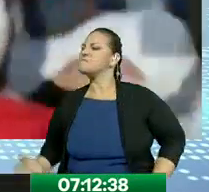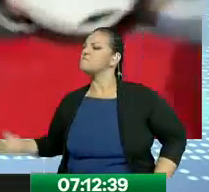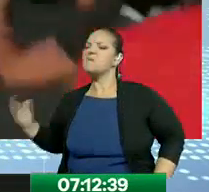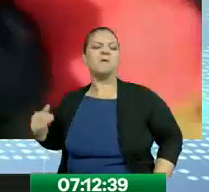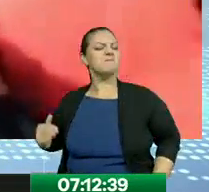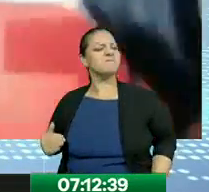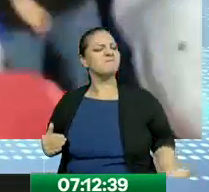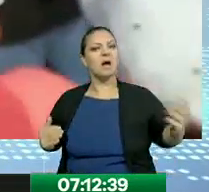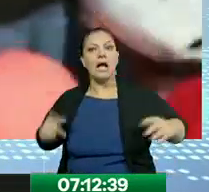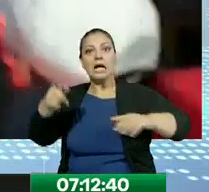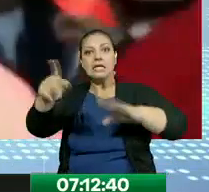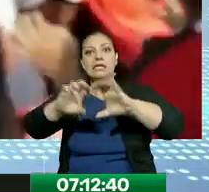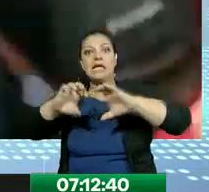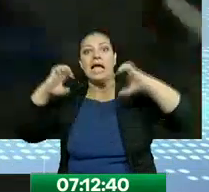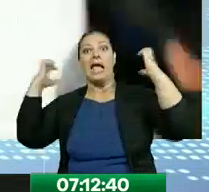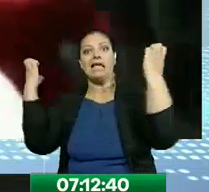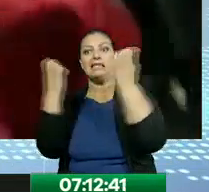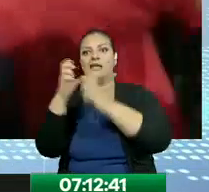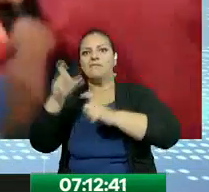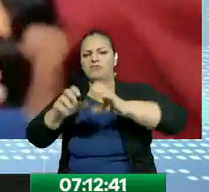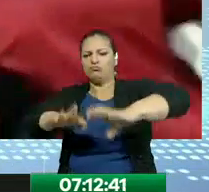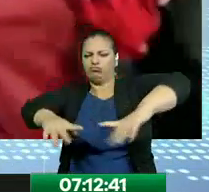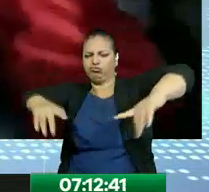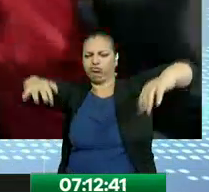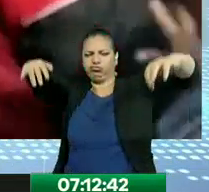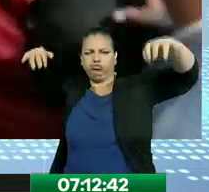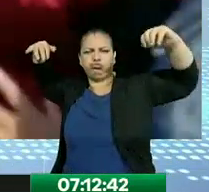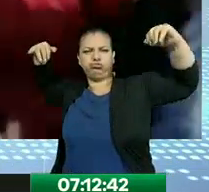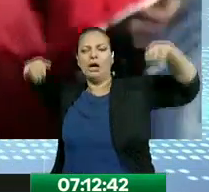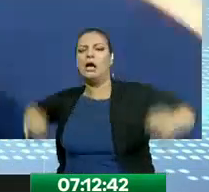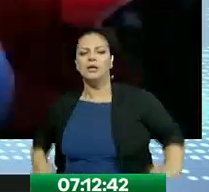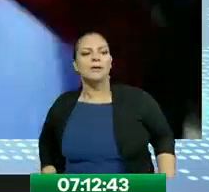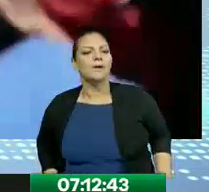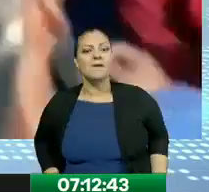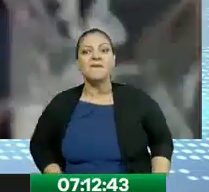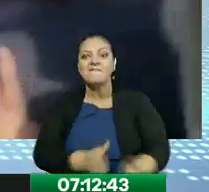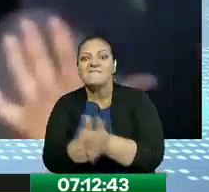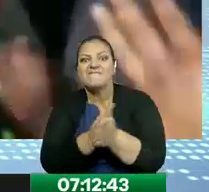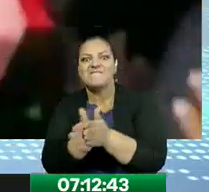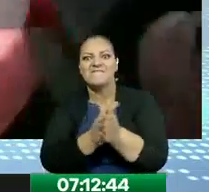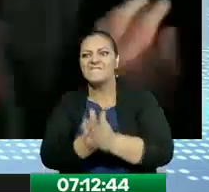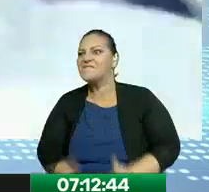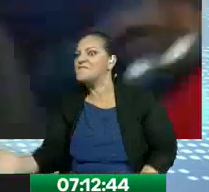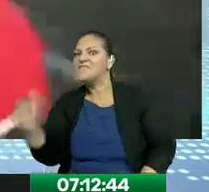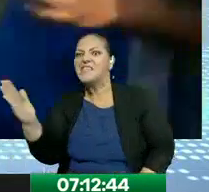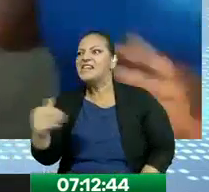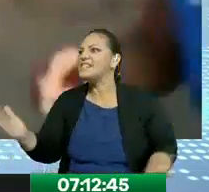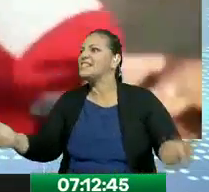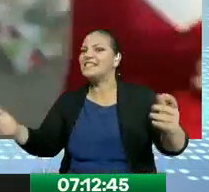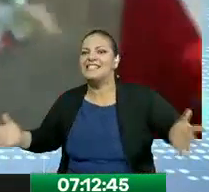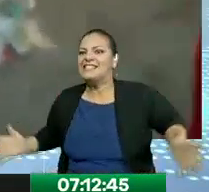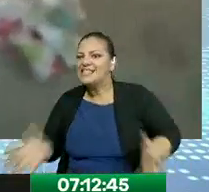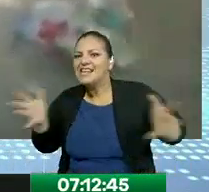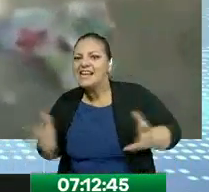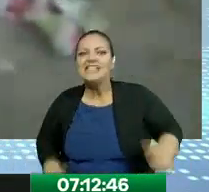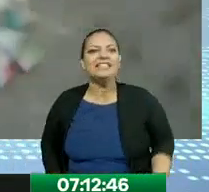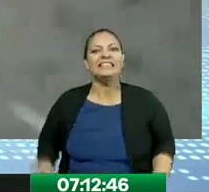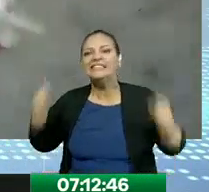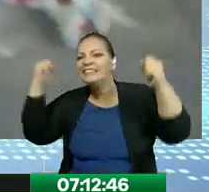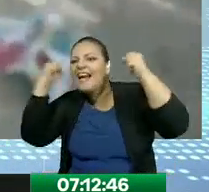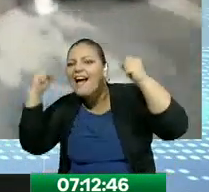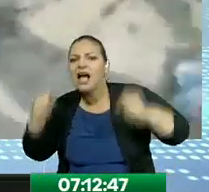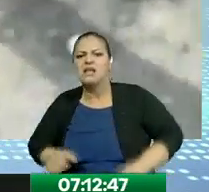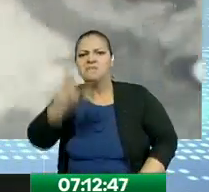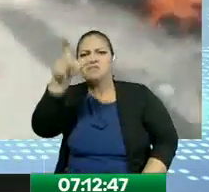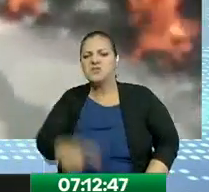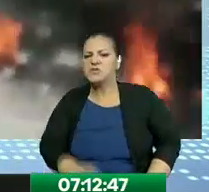y mientras más cruel era el uno contra el otro de los gladiadores que estaban allí en la arena de la